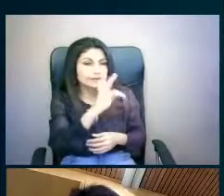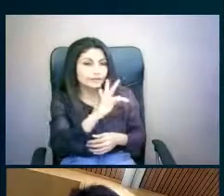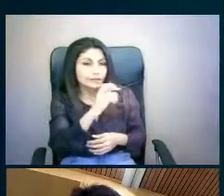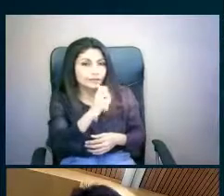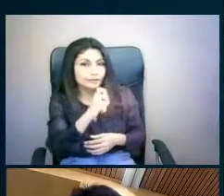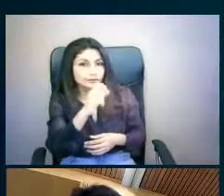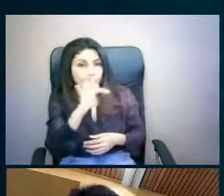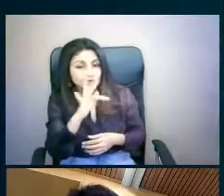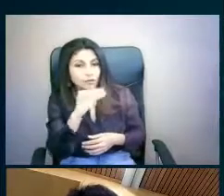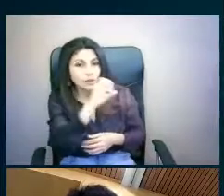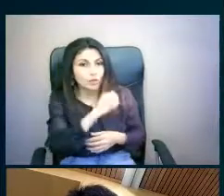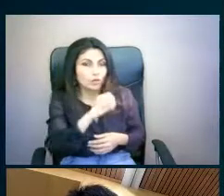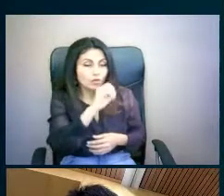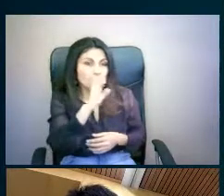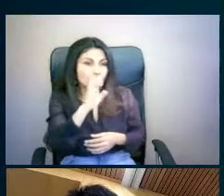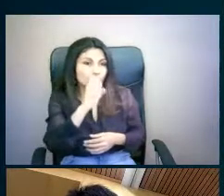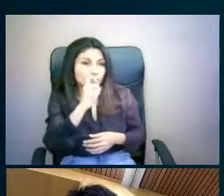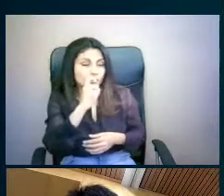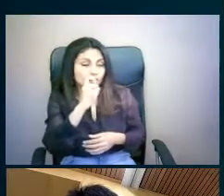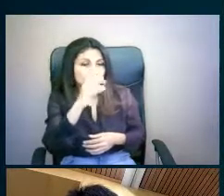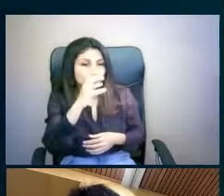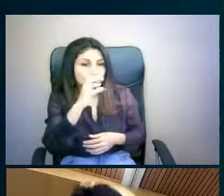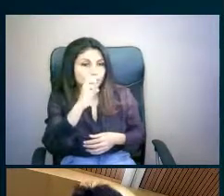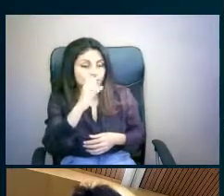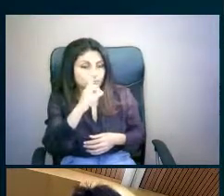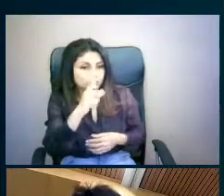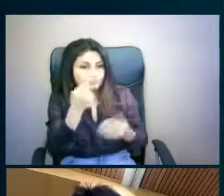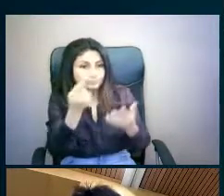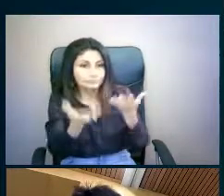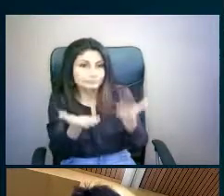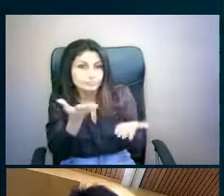se extraen. Y si tenemos archivos